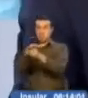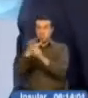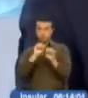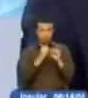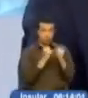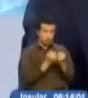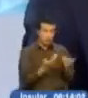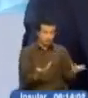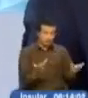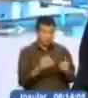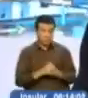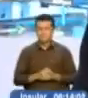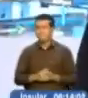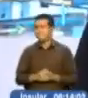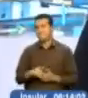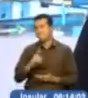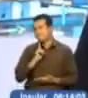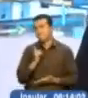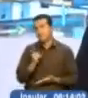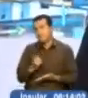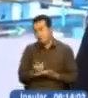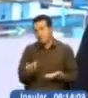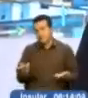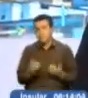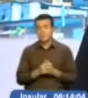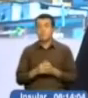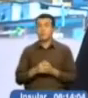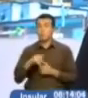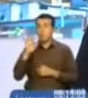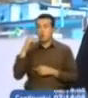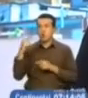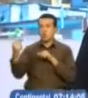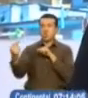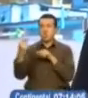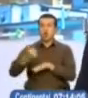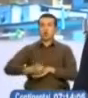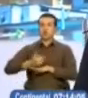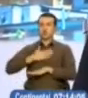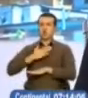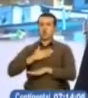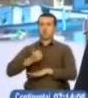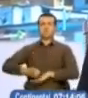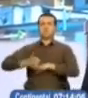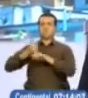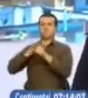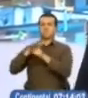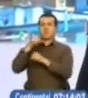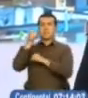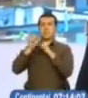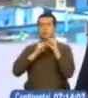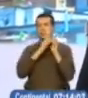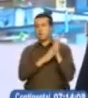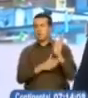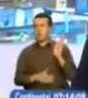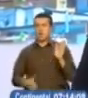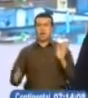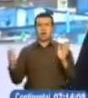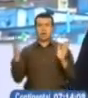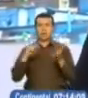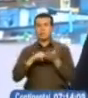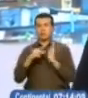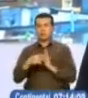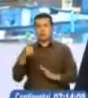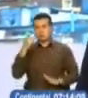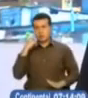sociedad? No, por supuesto. Digamos, y cuando entra en disputa esa posición de poder, o sea, digamos, estos 10 años han significado de alguna manera poner